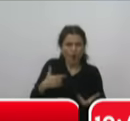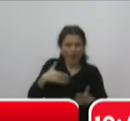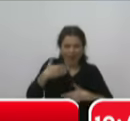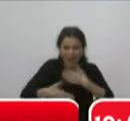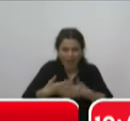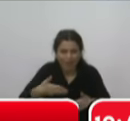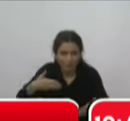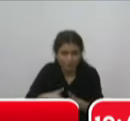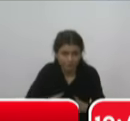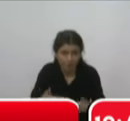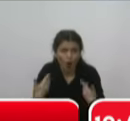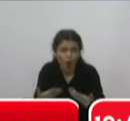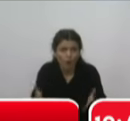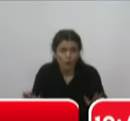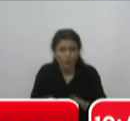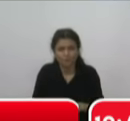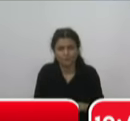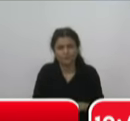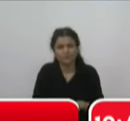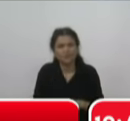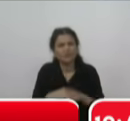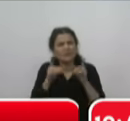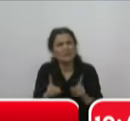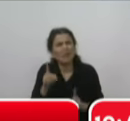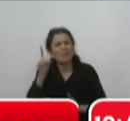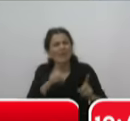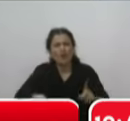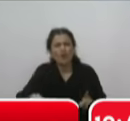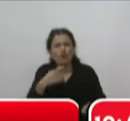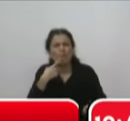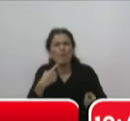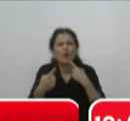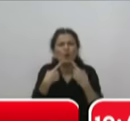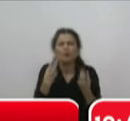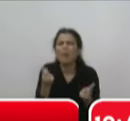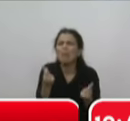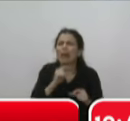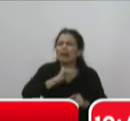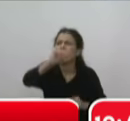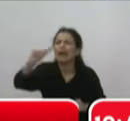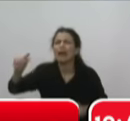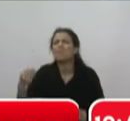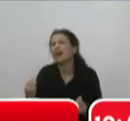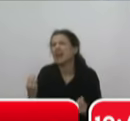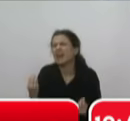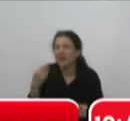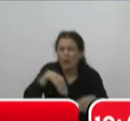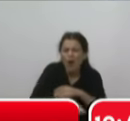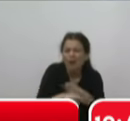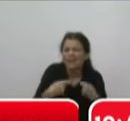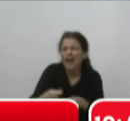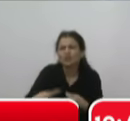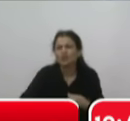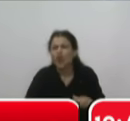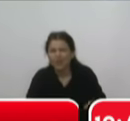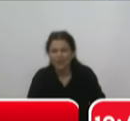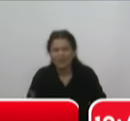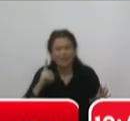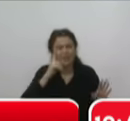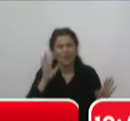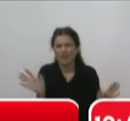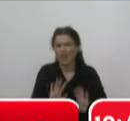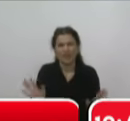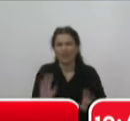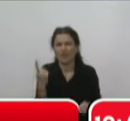a cuestionar qué se hacen con los fondos En qué se gasta es otra discusión que nada tiene que ver porque